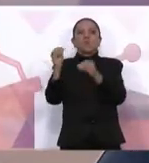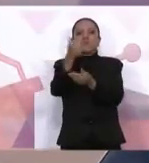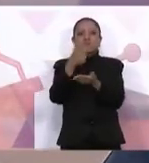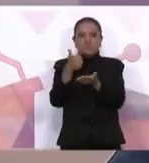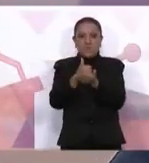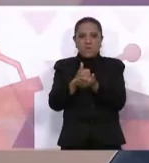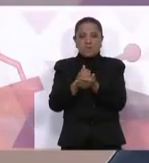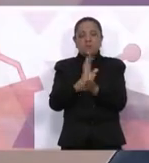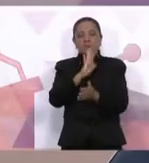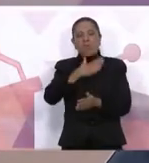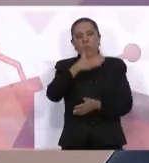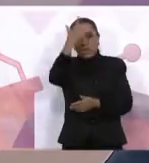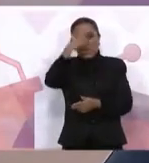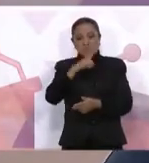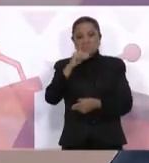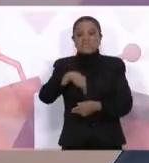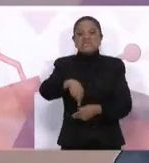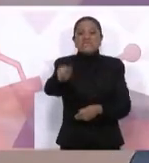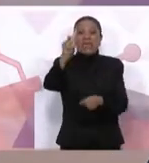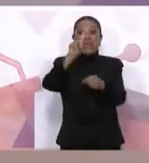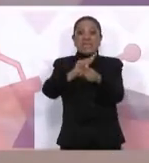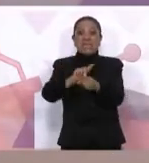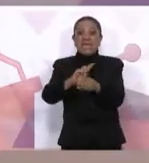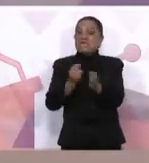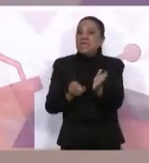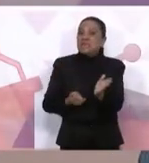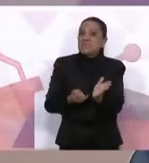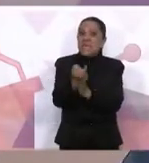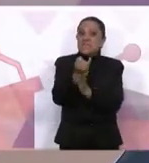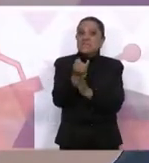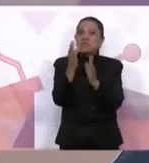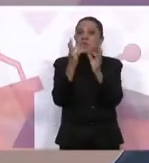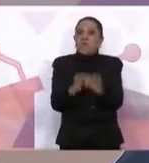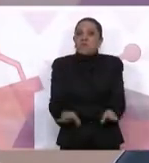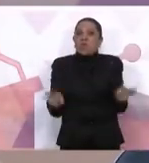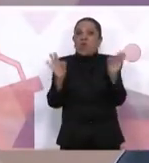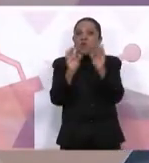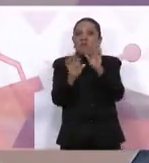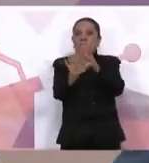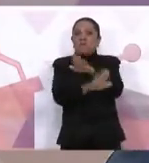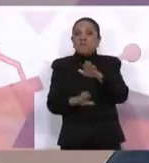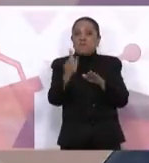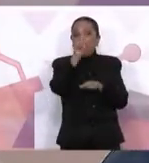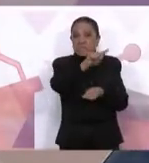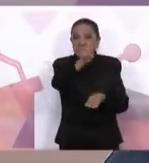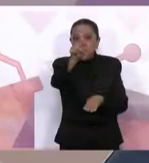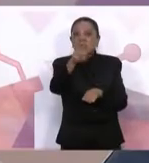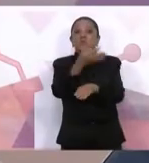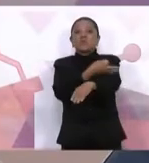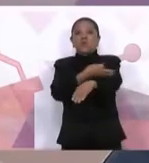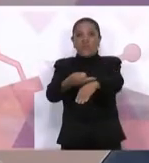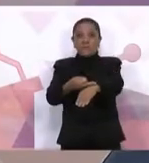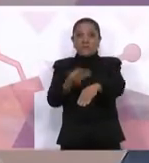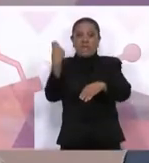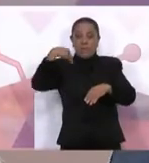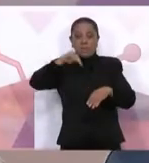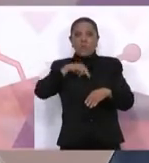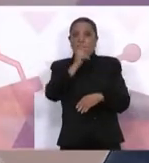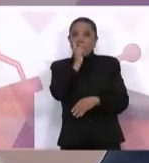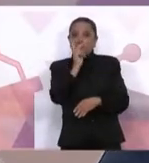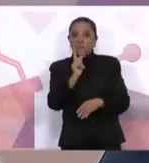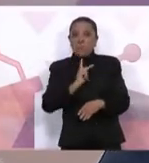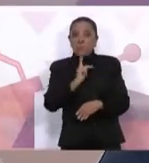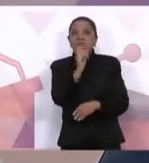días de una decisión trascendente fundamental para ti y para tu familia para nuestra patria también y quiero